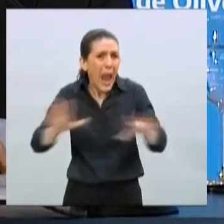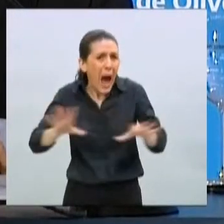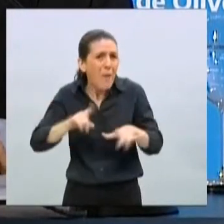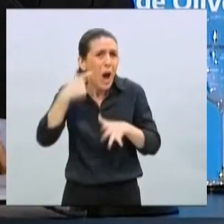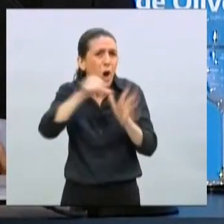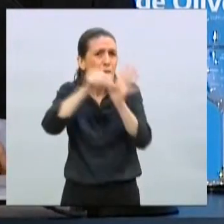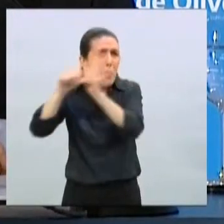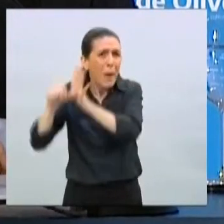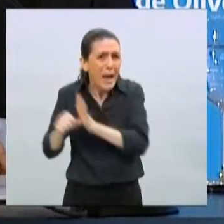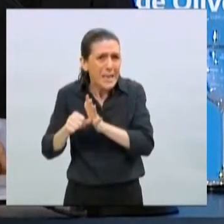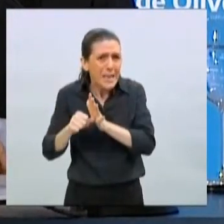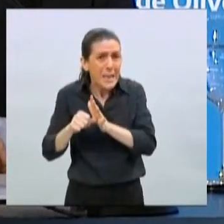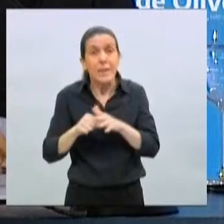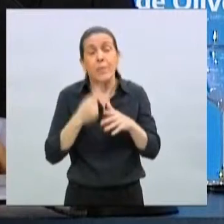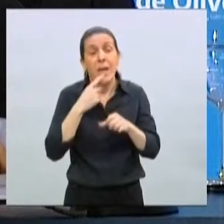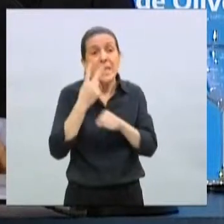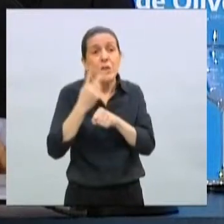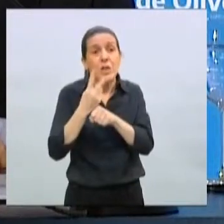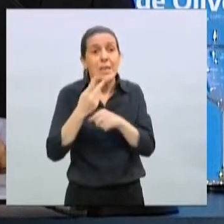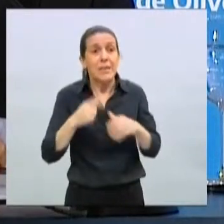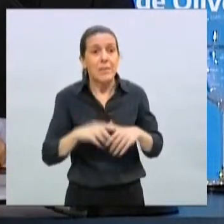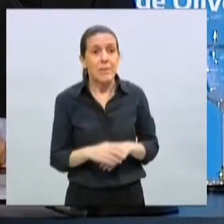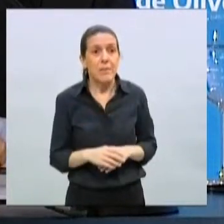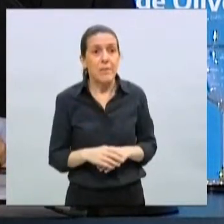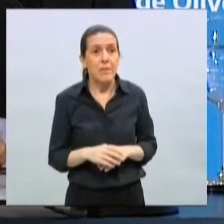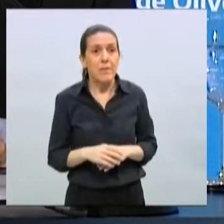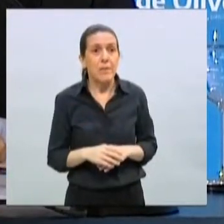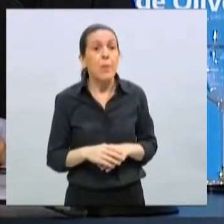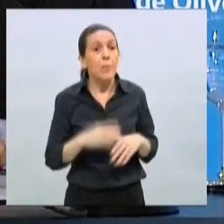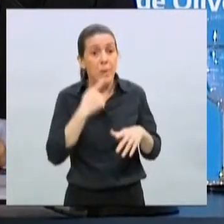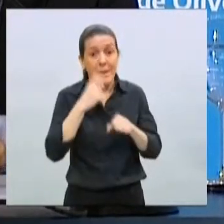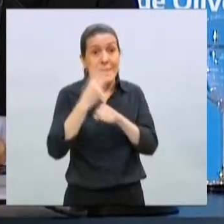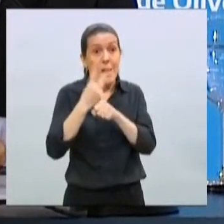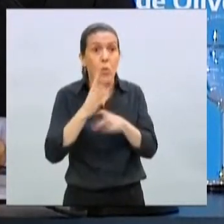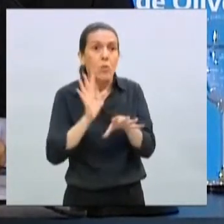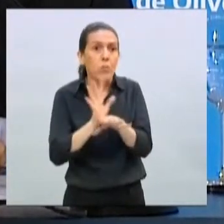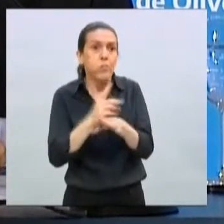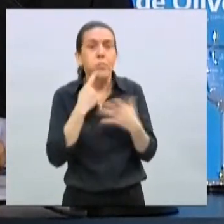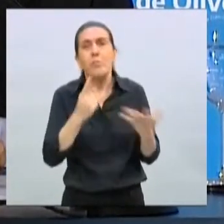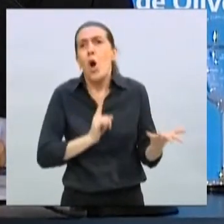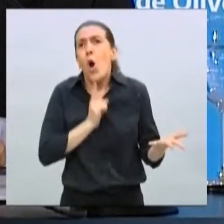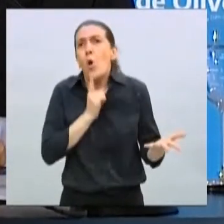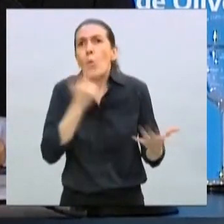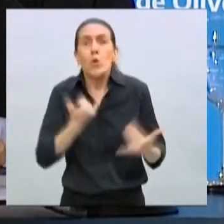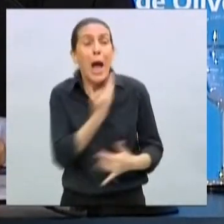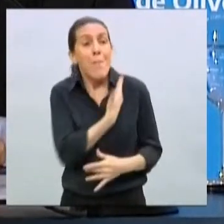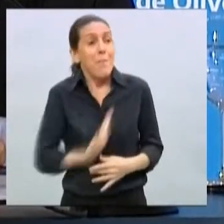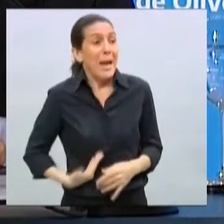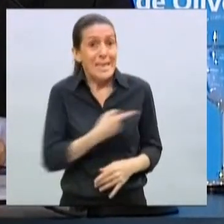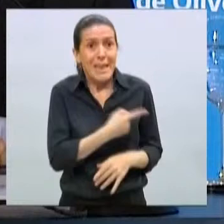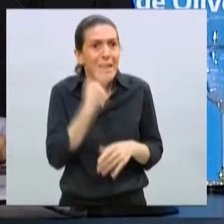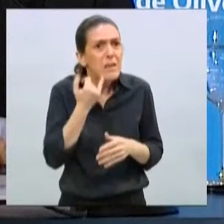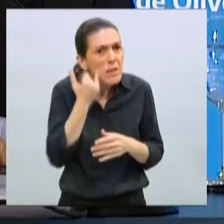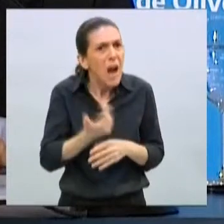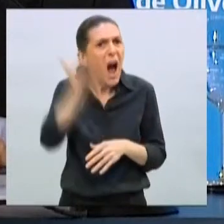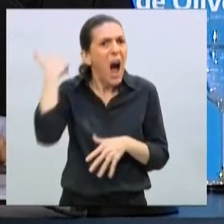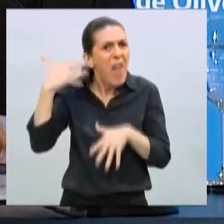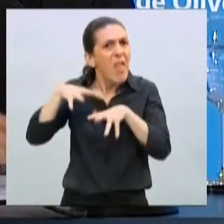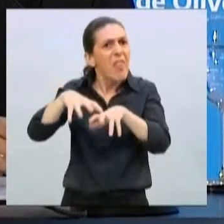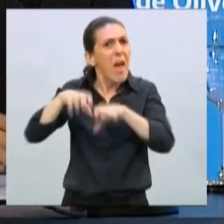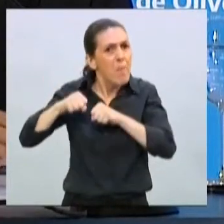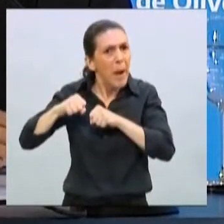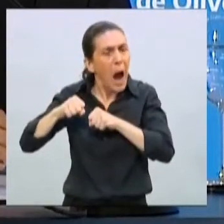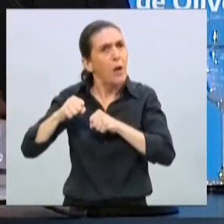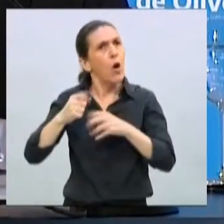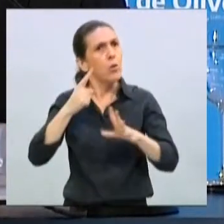países. En segundo lugar, muchísimo orgullo por tener un presidente que tempranamente eligió el camino de